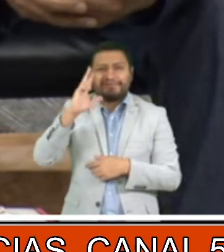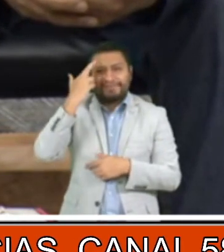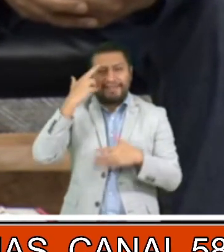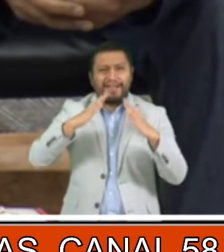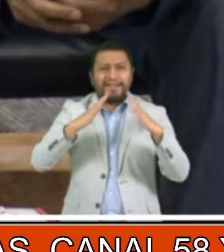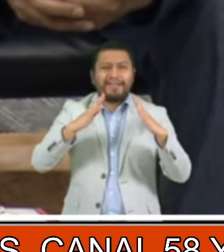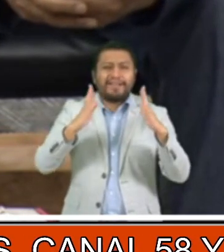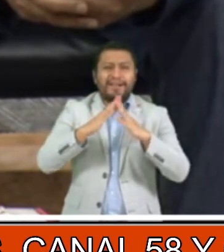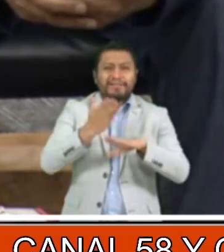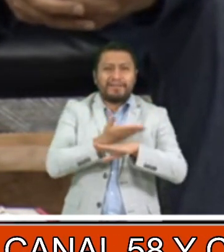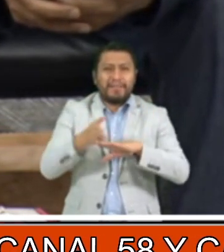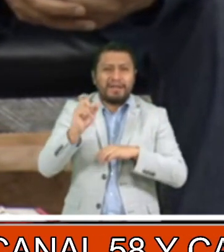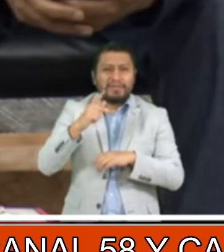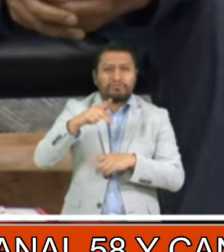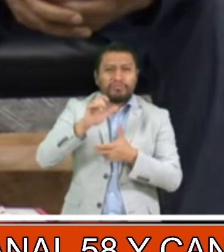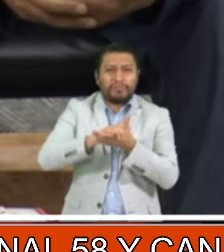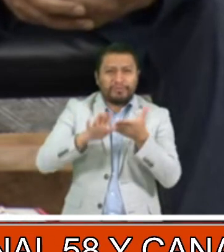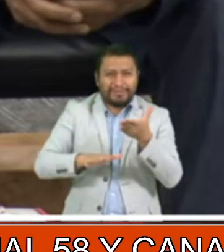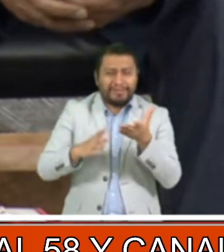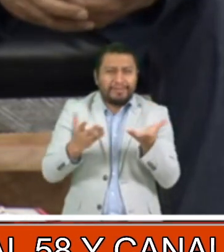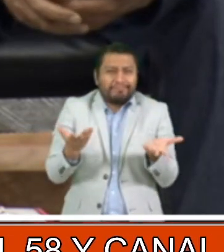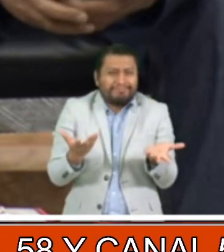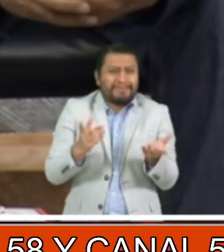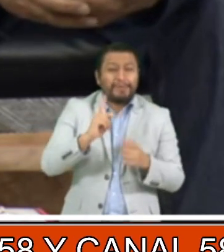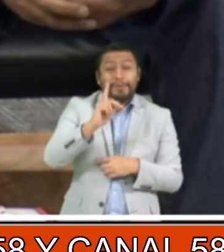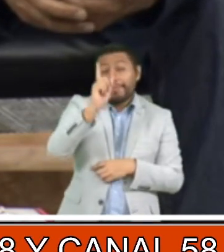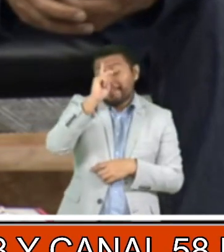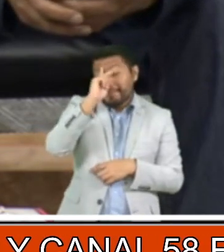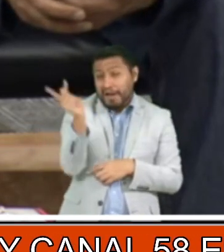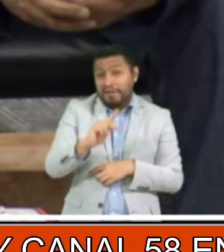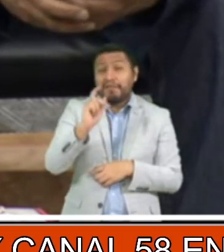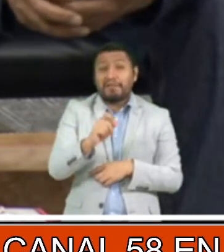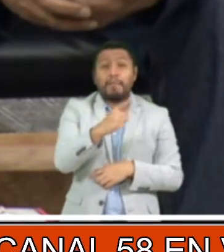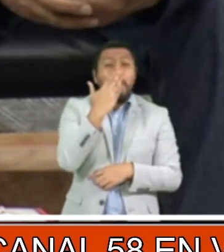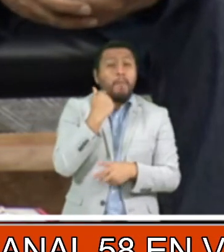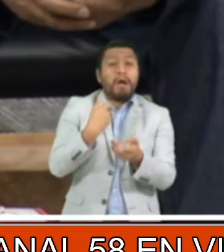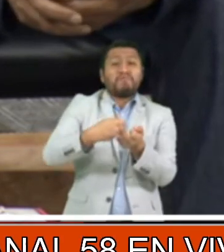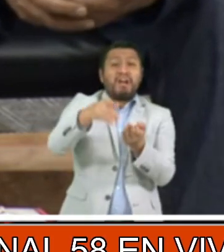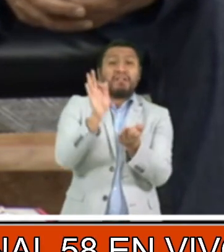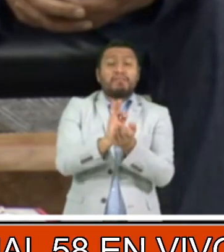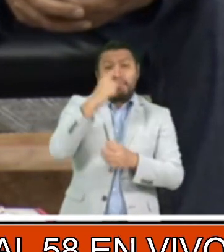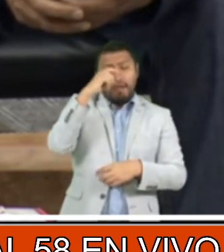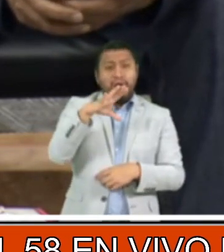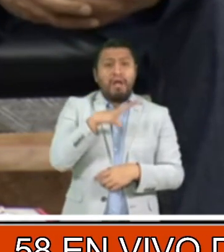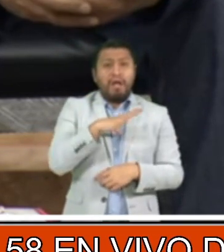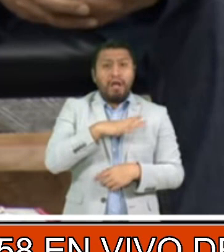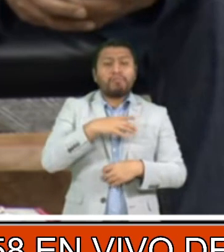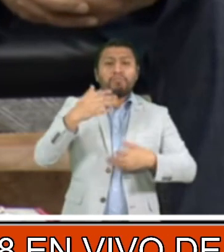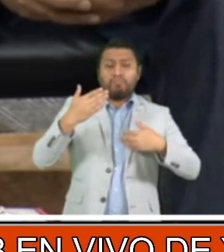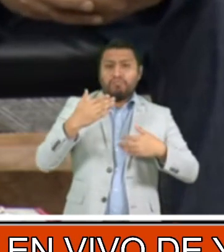Ejecutivo. Lo más patético e inconsistente fue que ni siquiera tuvo la valentía de enfrentar el juicio popular y